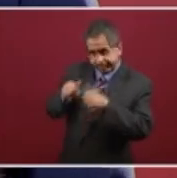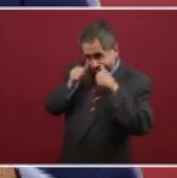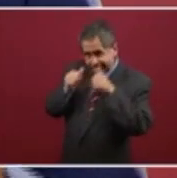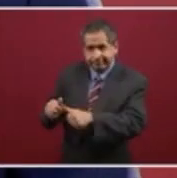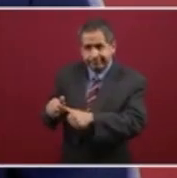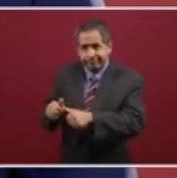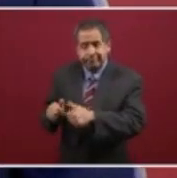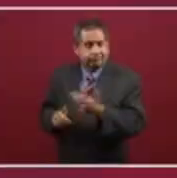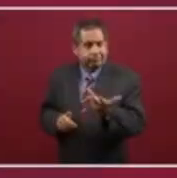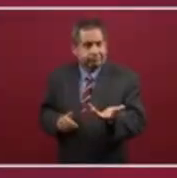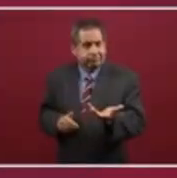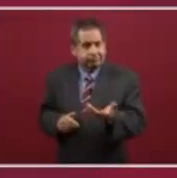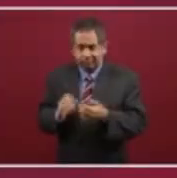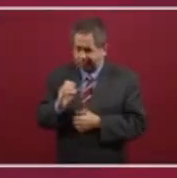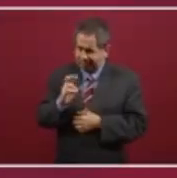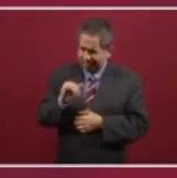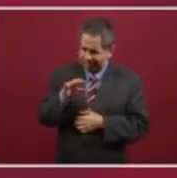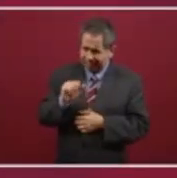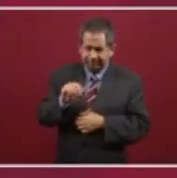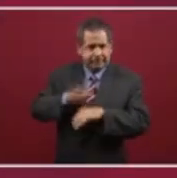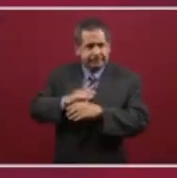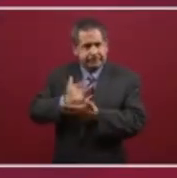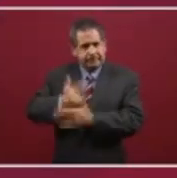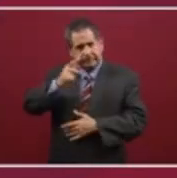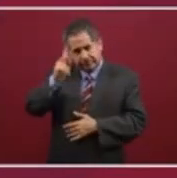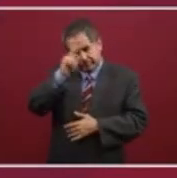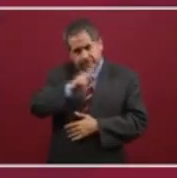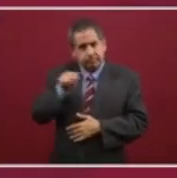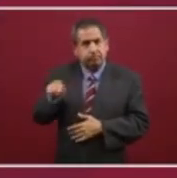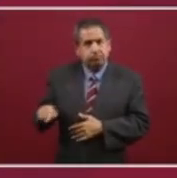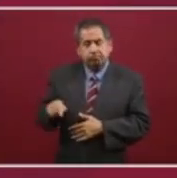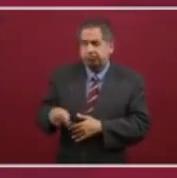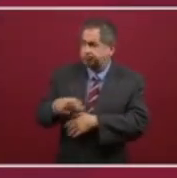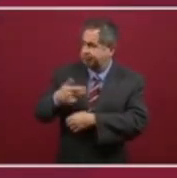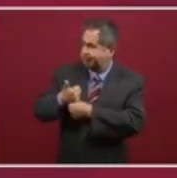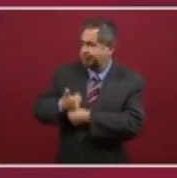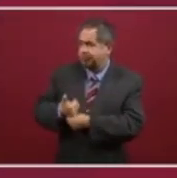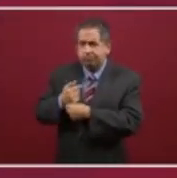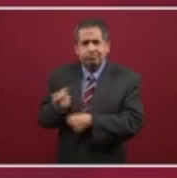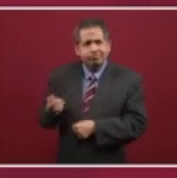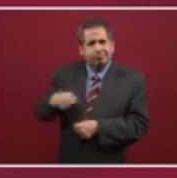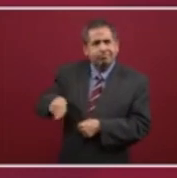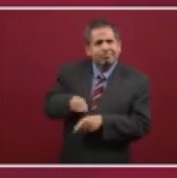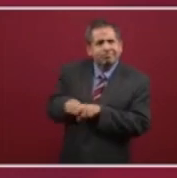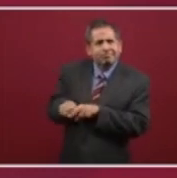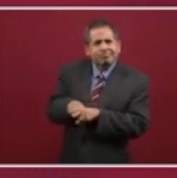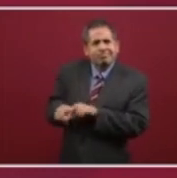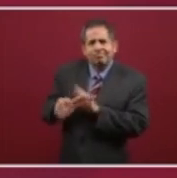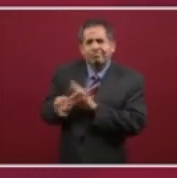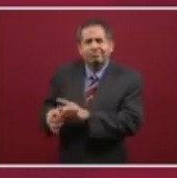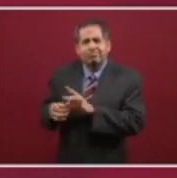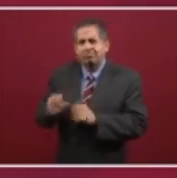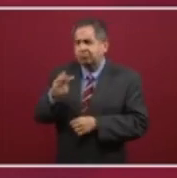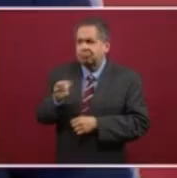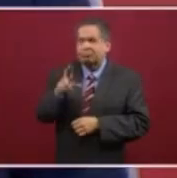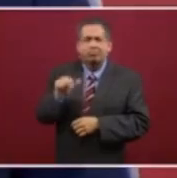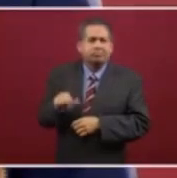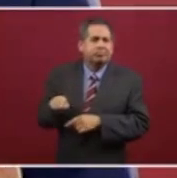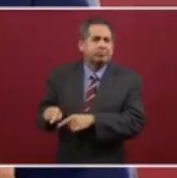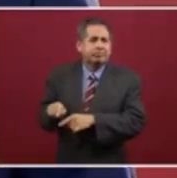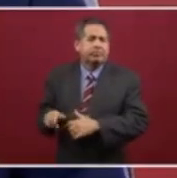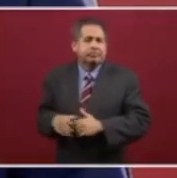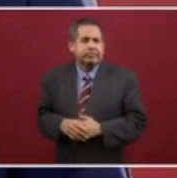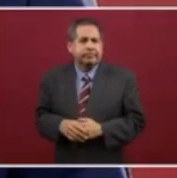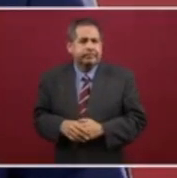que hay una crisis grave y están padeciendo nuestros hermanos hondureños, y lo mismo está